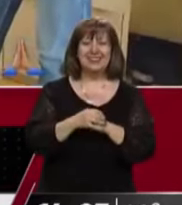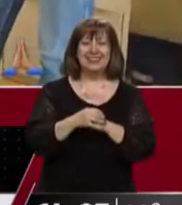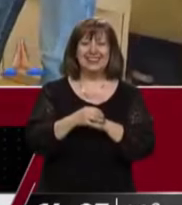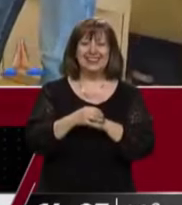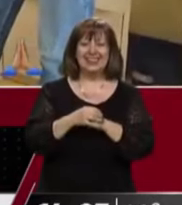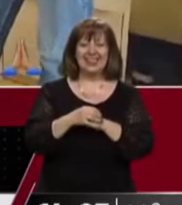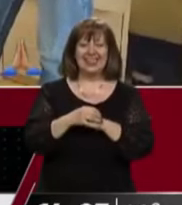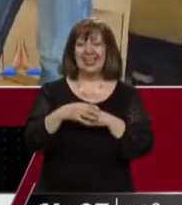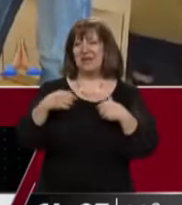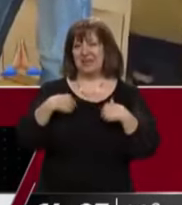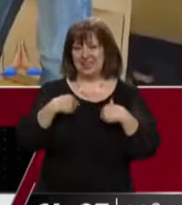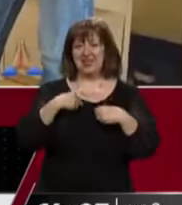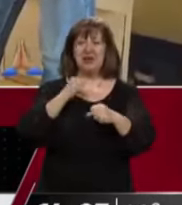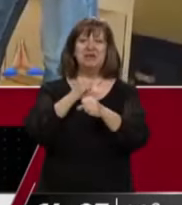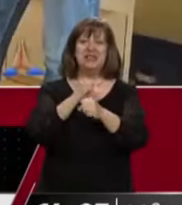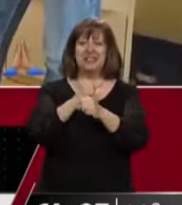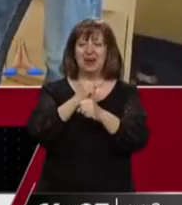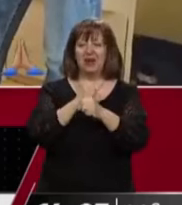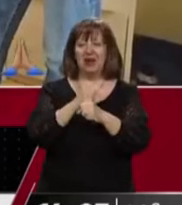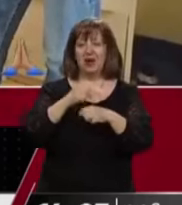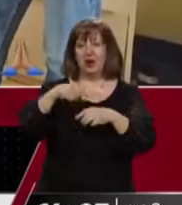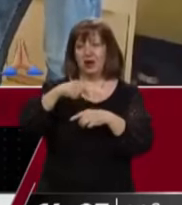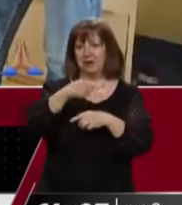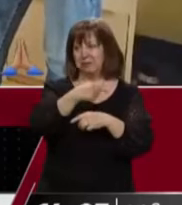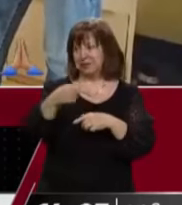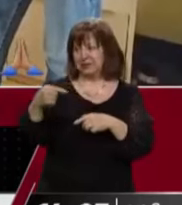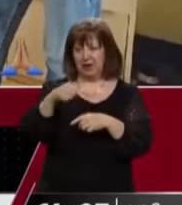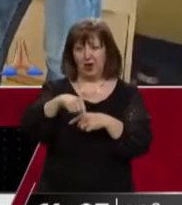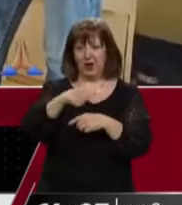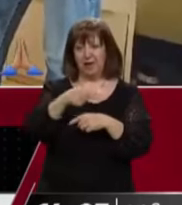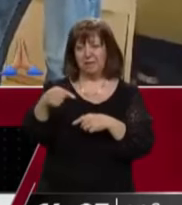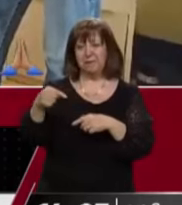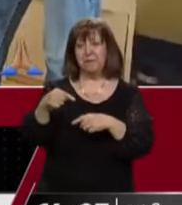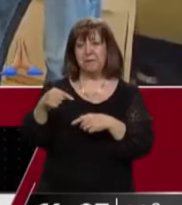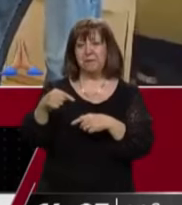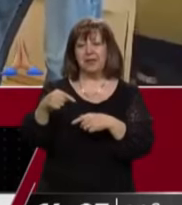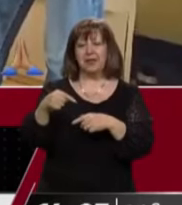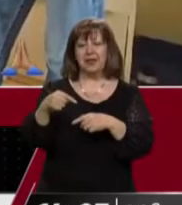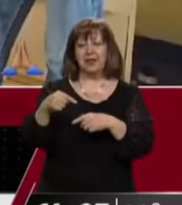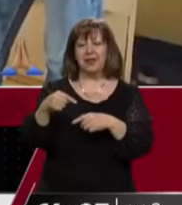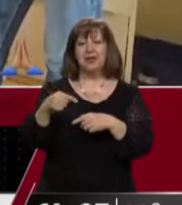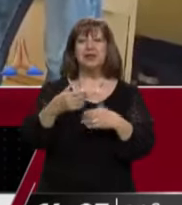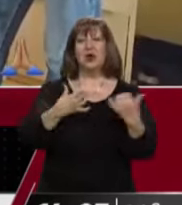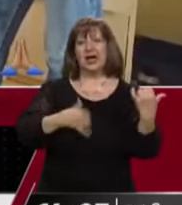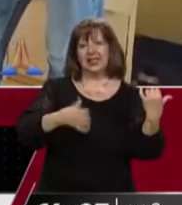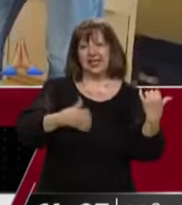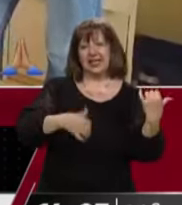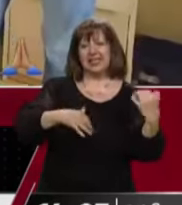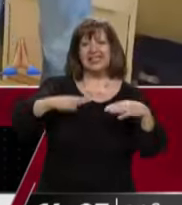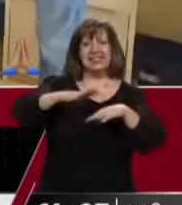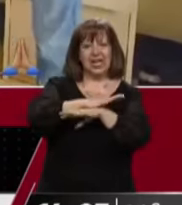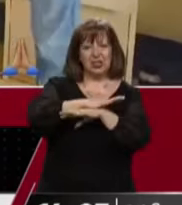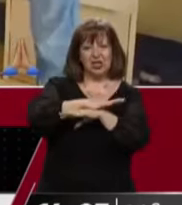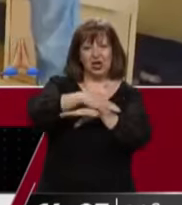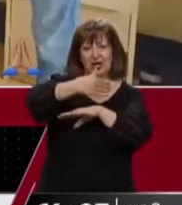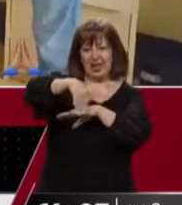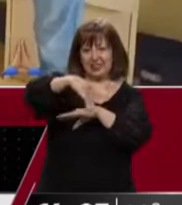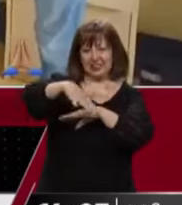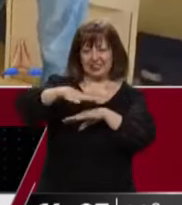Mirá, la vida laboral, sí, ya arranca este fin de semana, si Dios quiere. Voy a seguir cantando ahí en el centro, en la